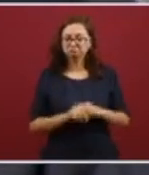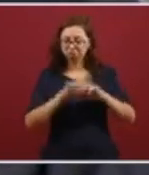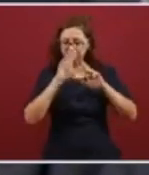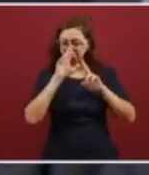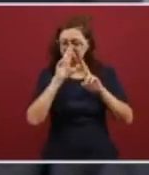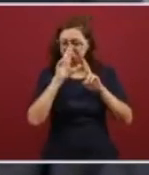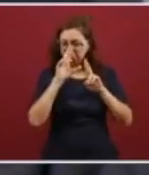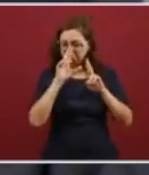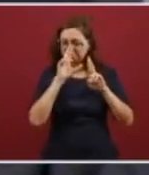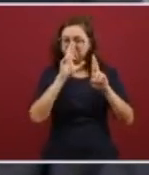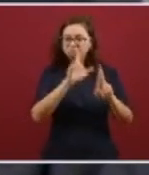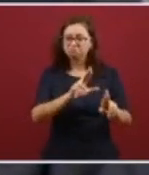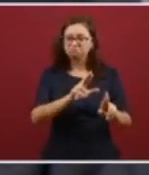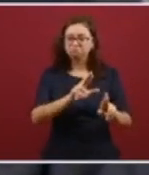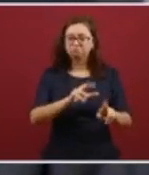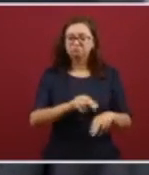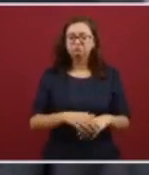respetados.